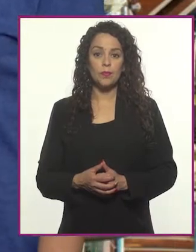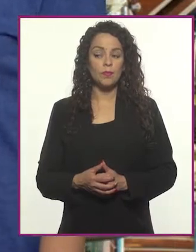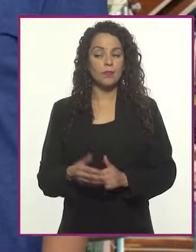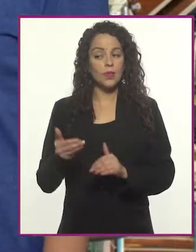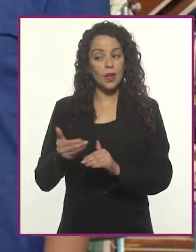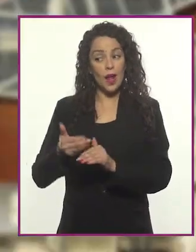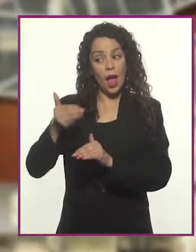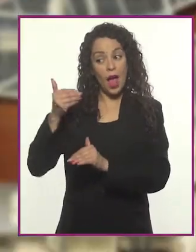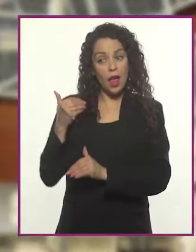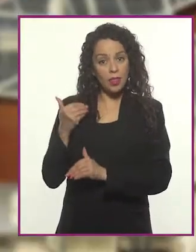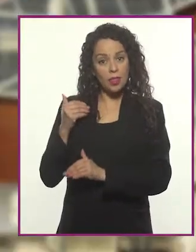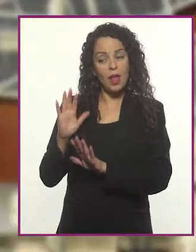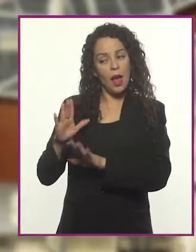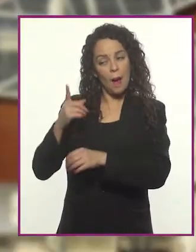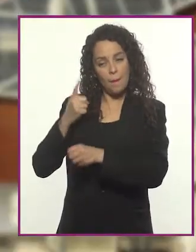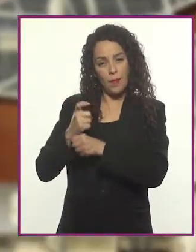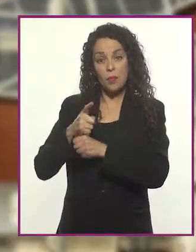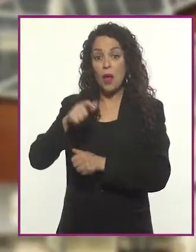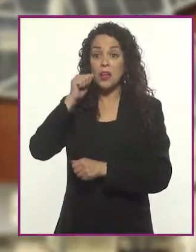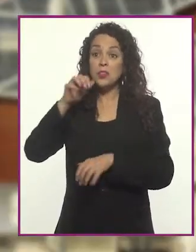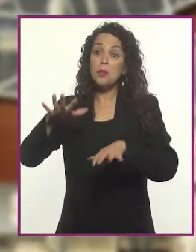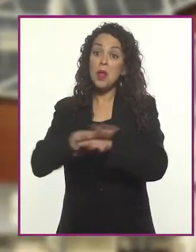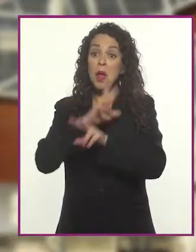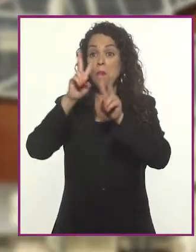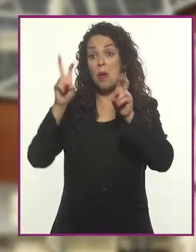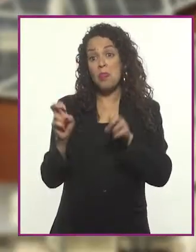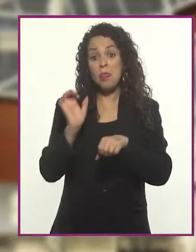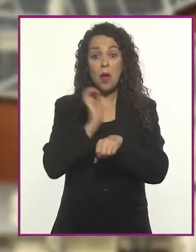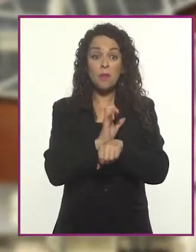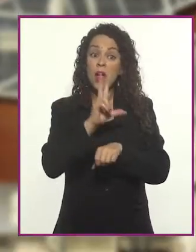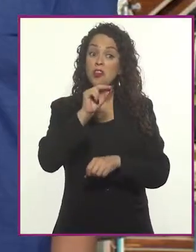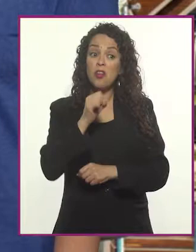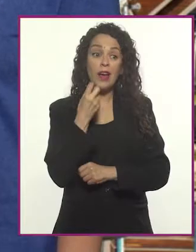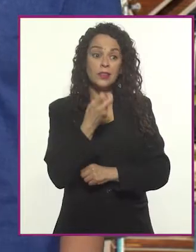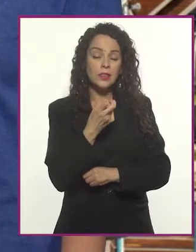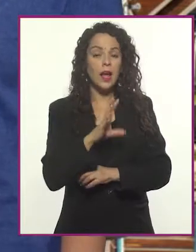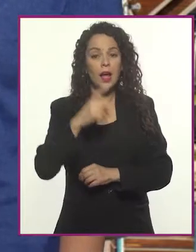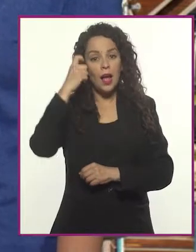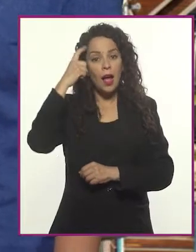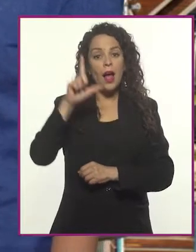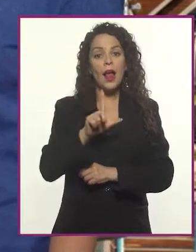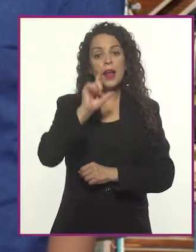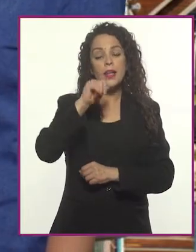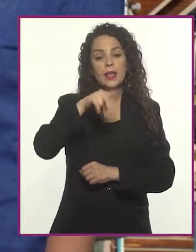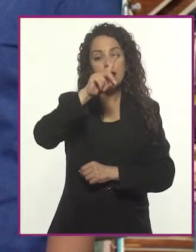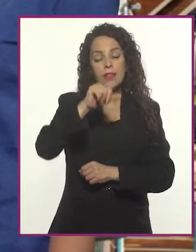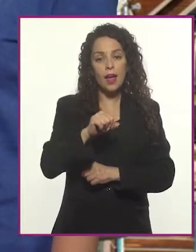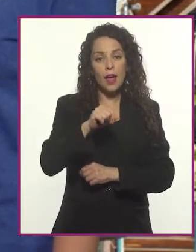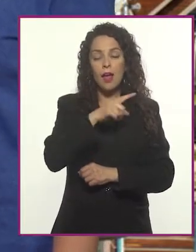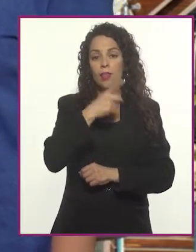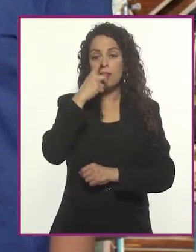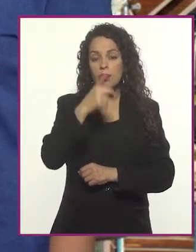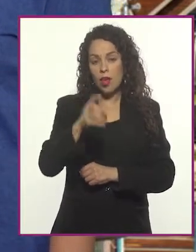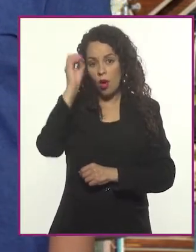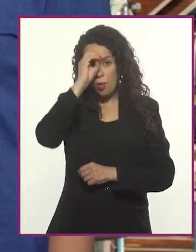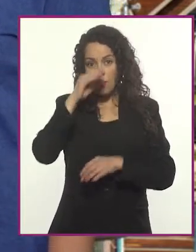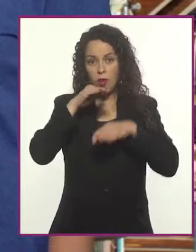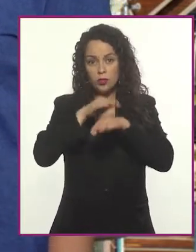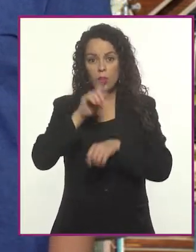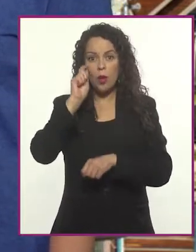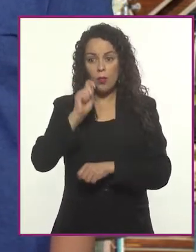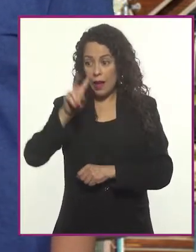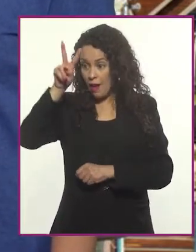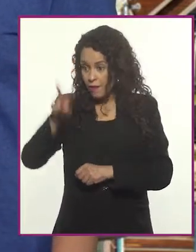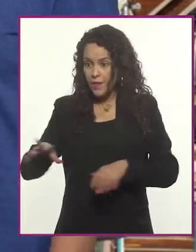Antes de que digas, siempre quieres cambiar el tema cine y no estamos hablando de eso, la autora Linda Seger tiene un punto sobre adaptar la realidad